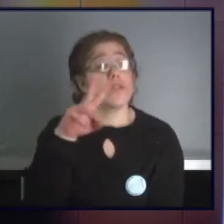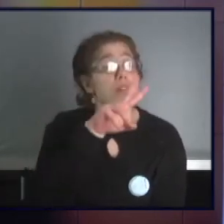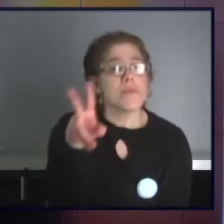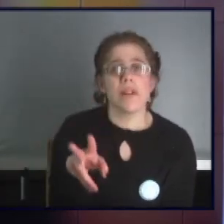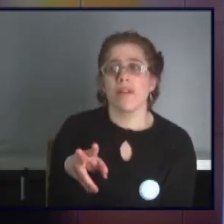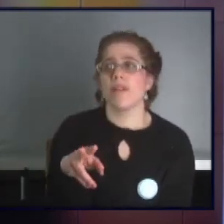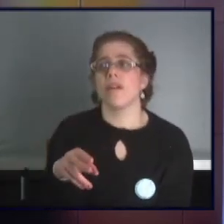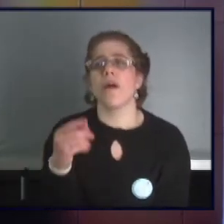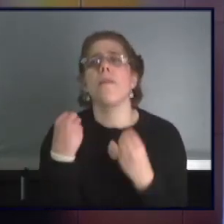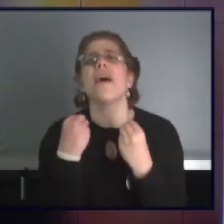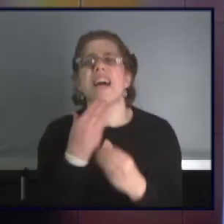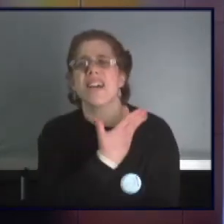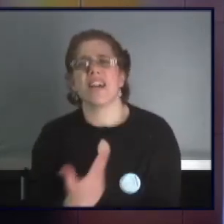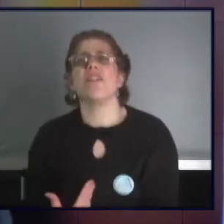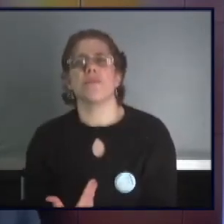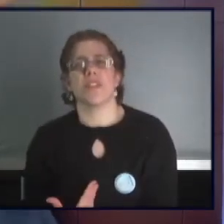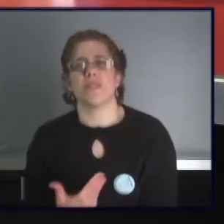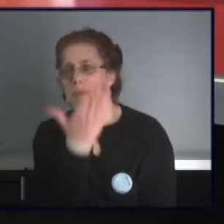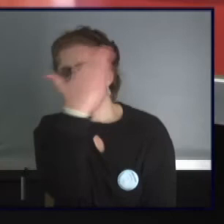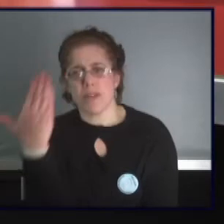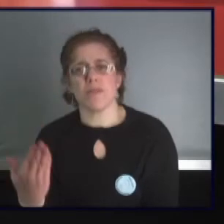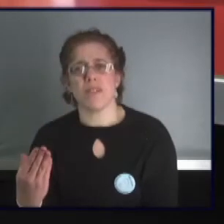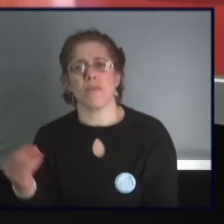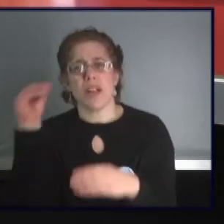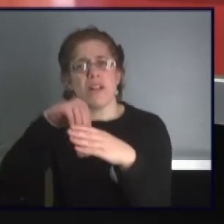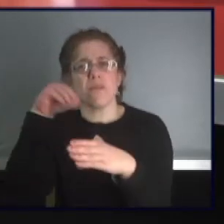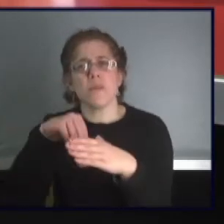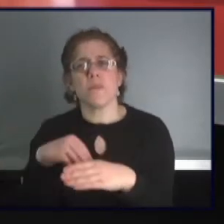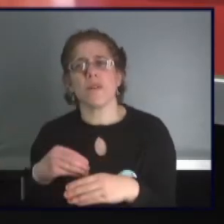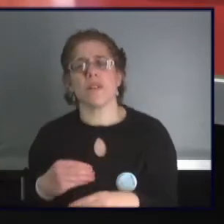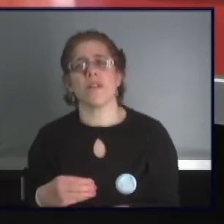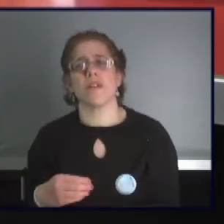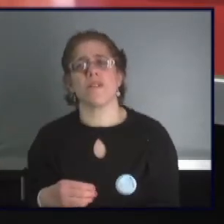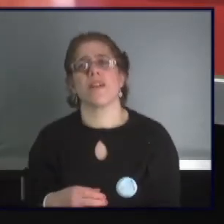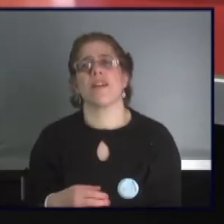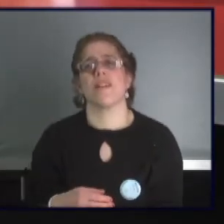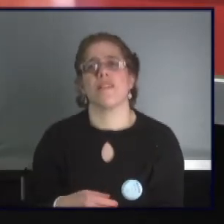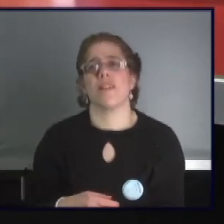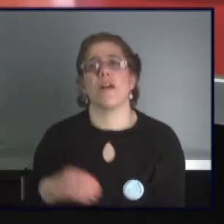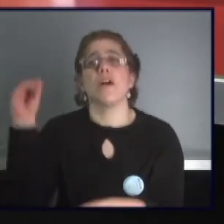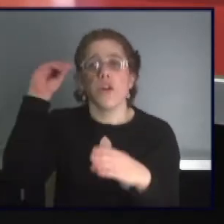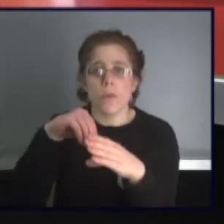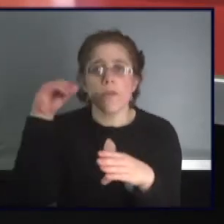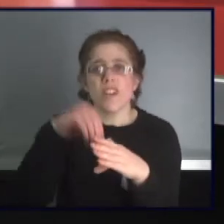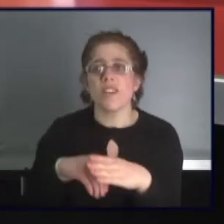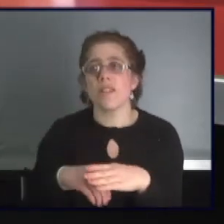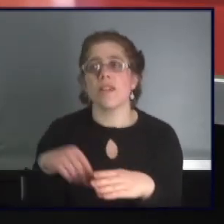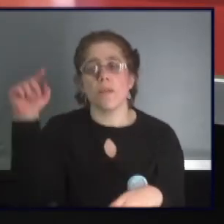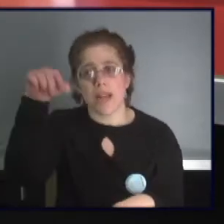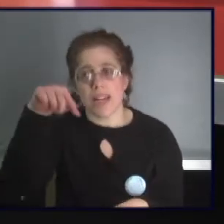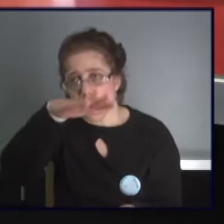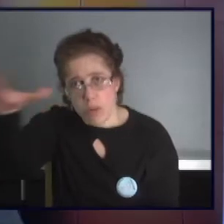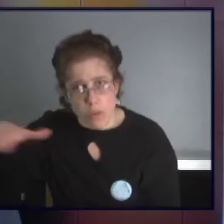pero sigo para que un gobernante en el coll quedó para mí bastante claro que gobernaron para estos sectores